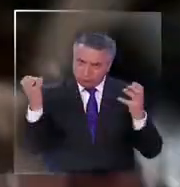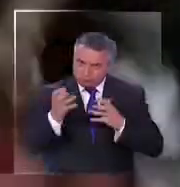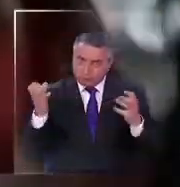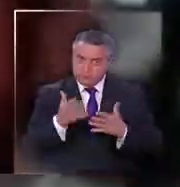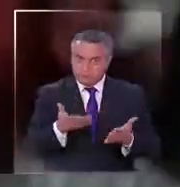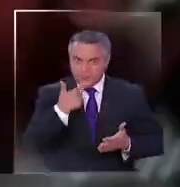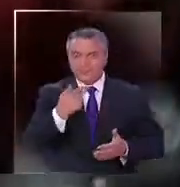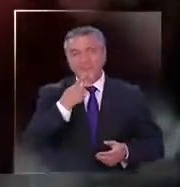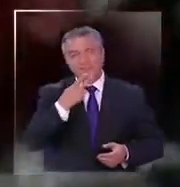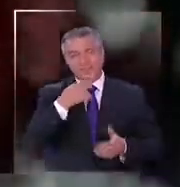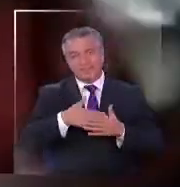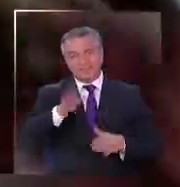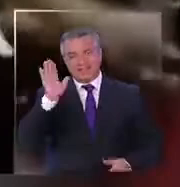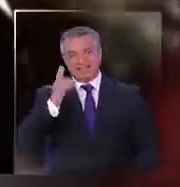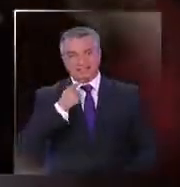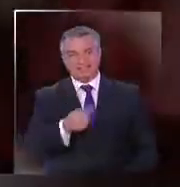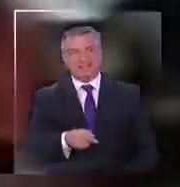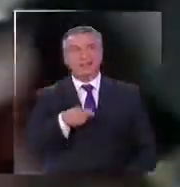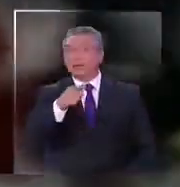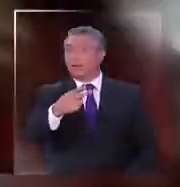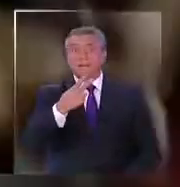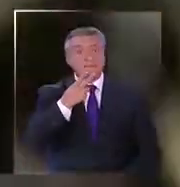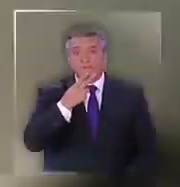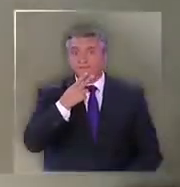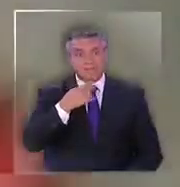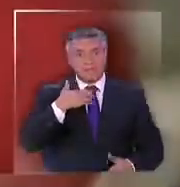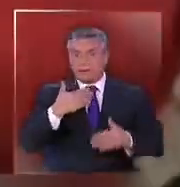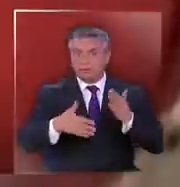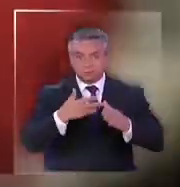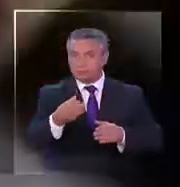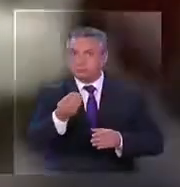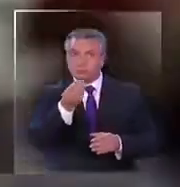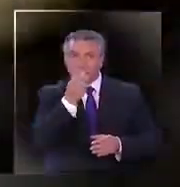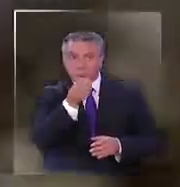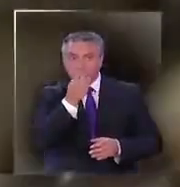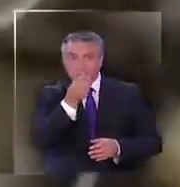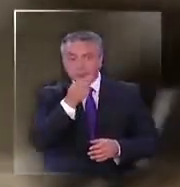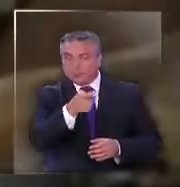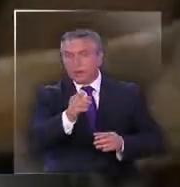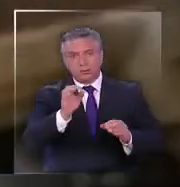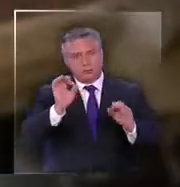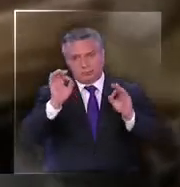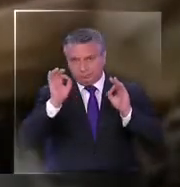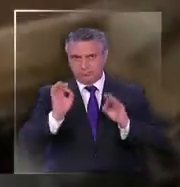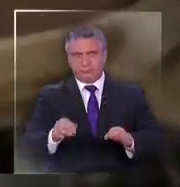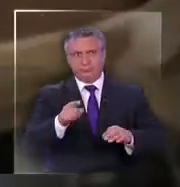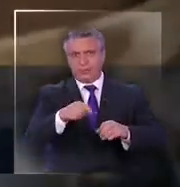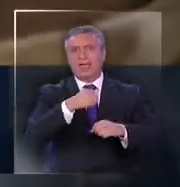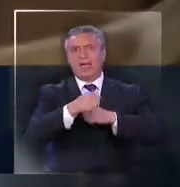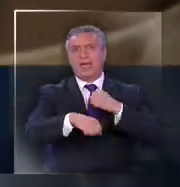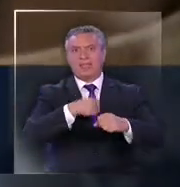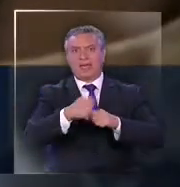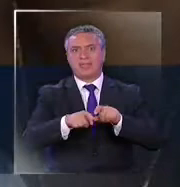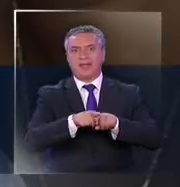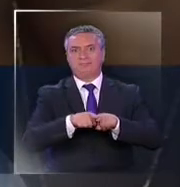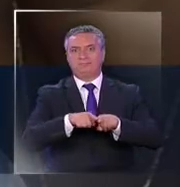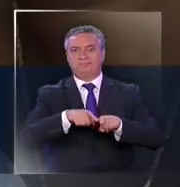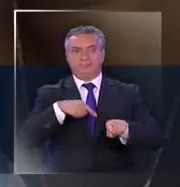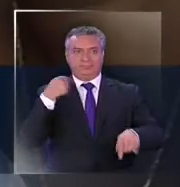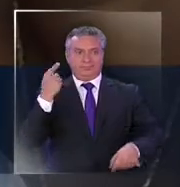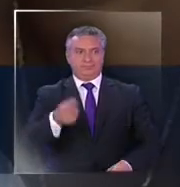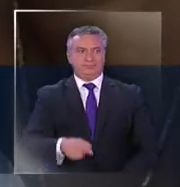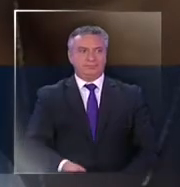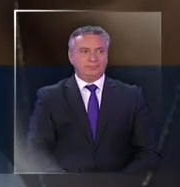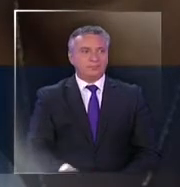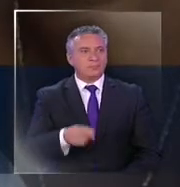That's right. Según cuenta, ella mantiene una vida activa y su alimentación sería la clave de su longevidad. Anything at